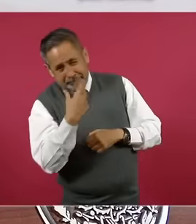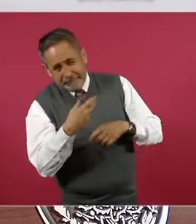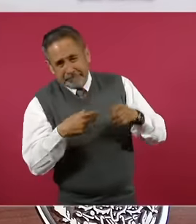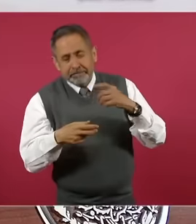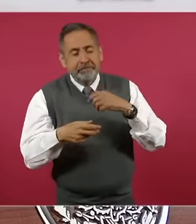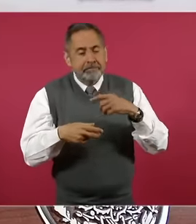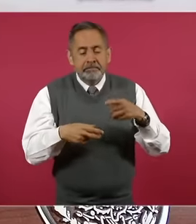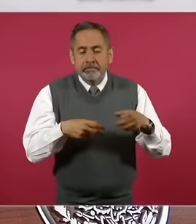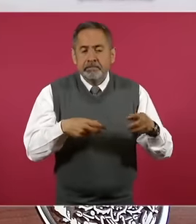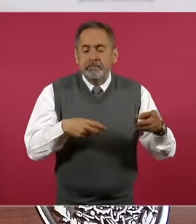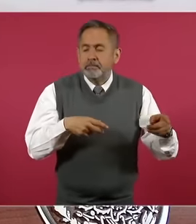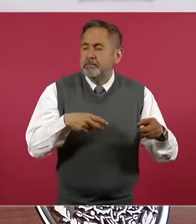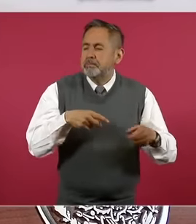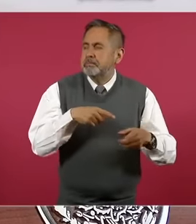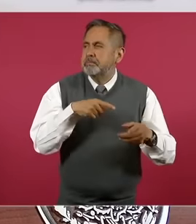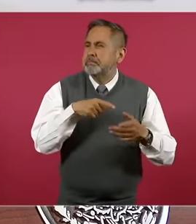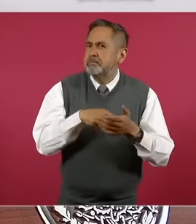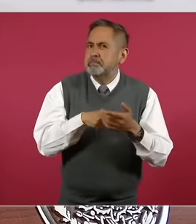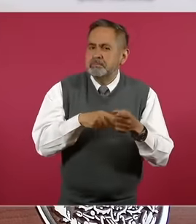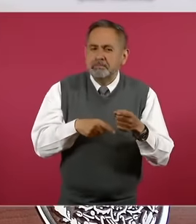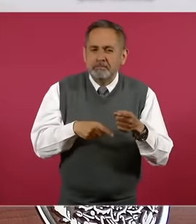ahí